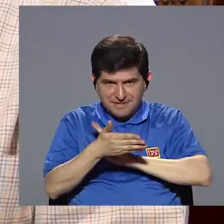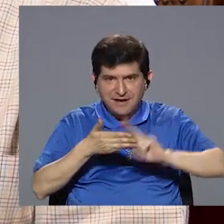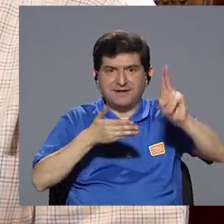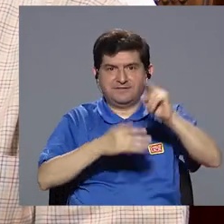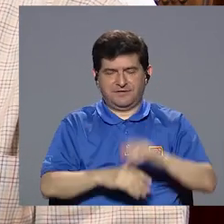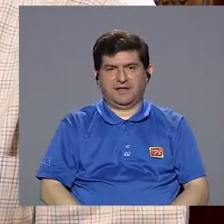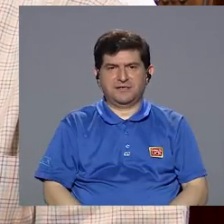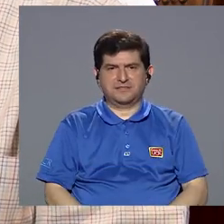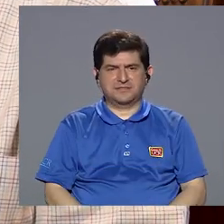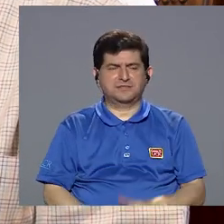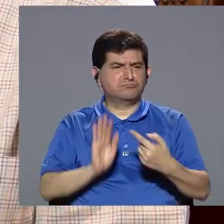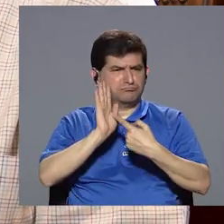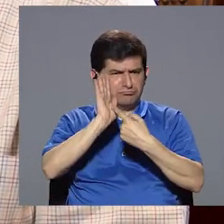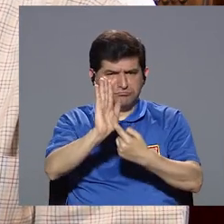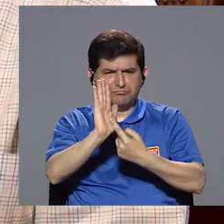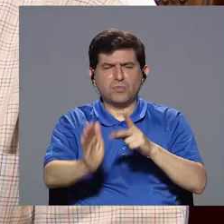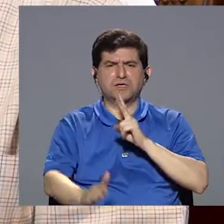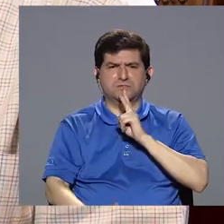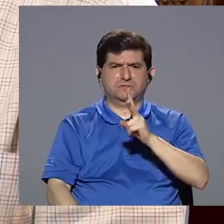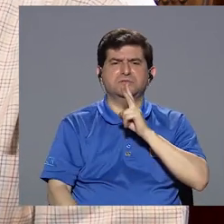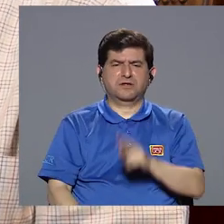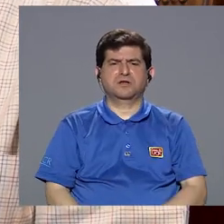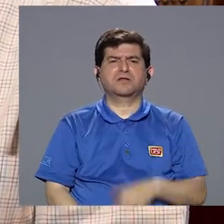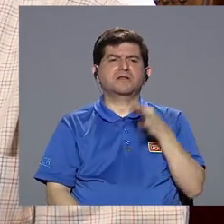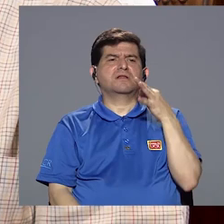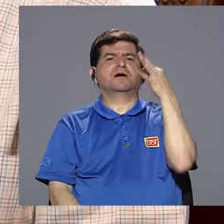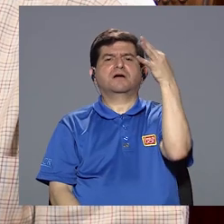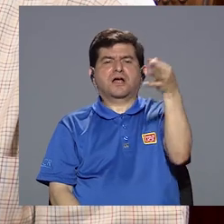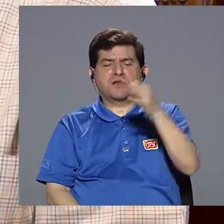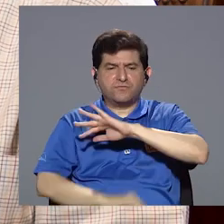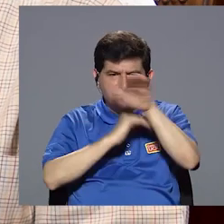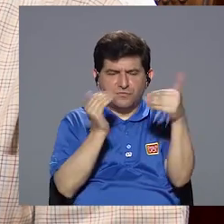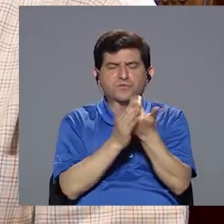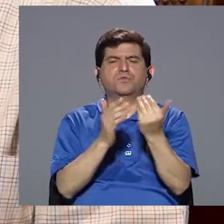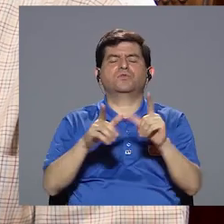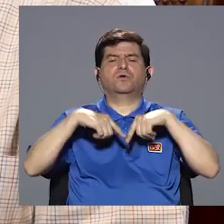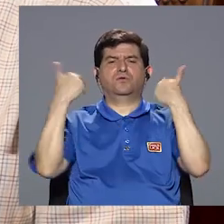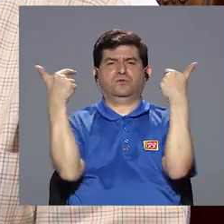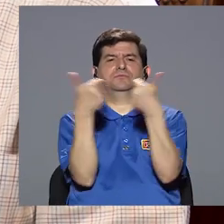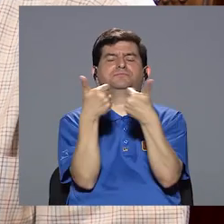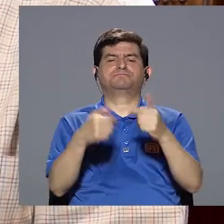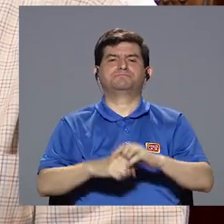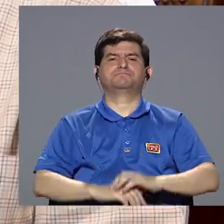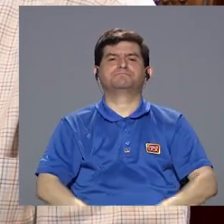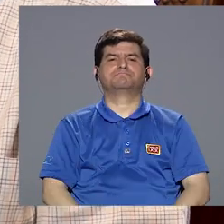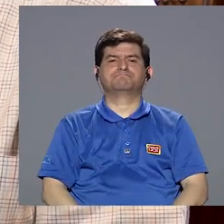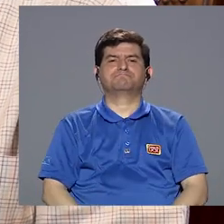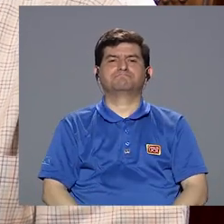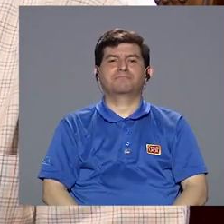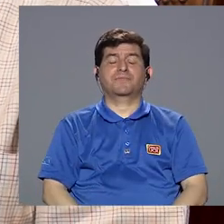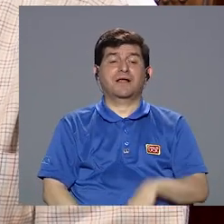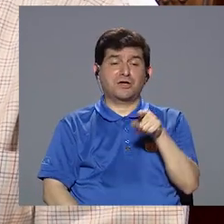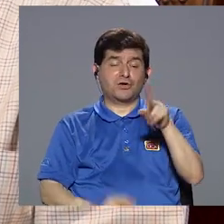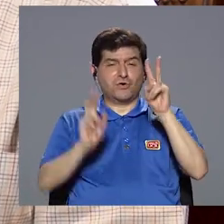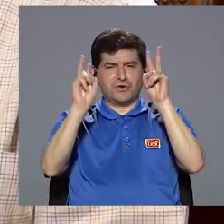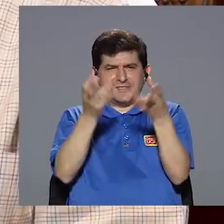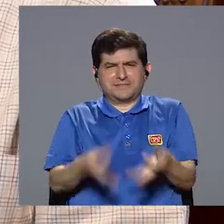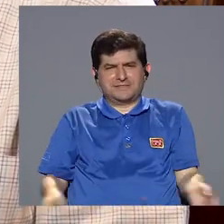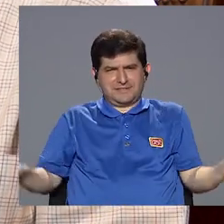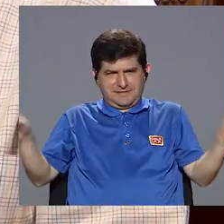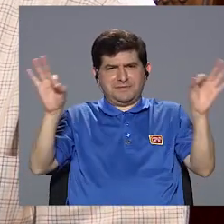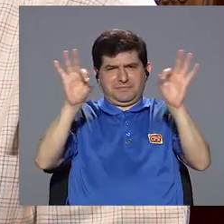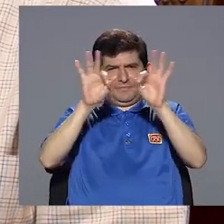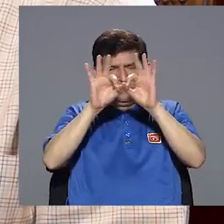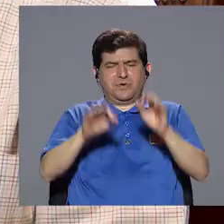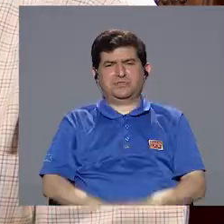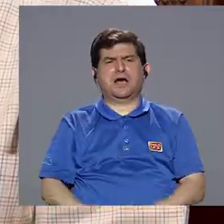universidad se vislumbra en realidad el futuro de toda la colectividad con este tema tan importante